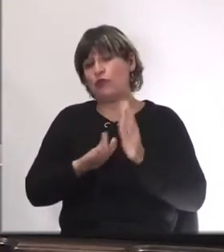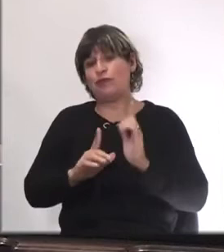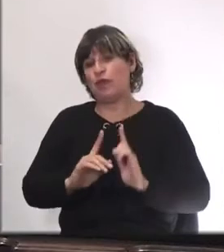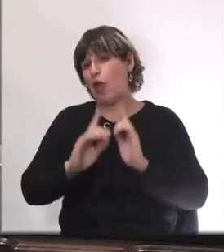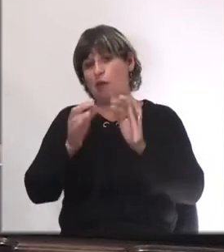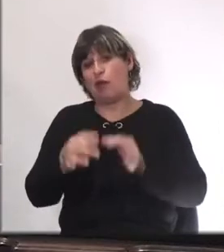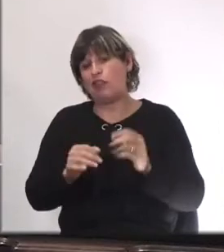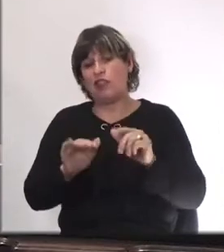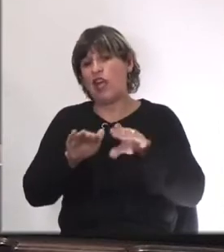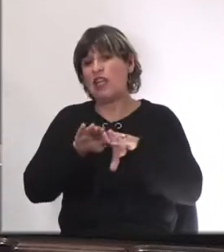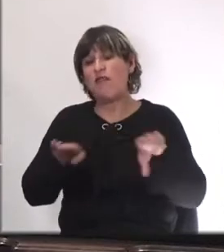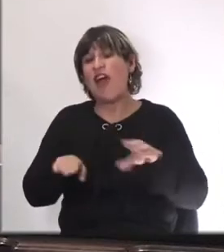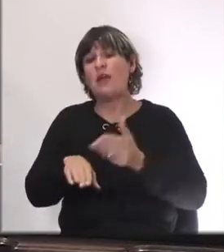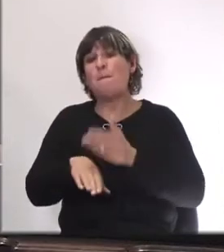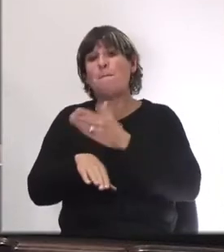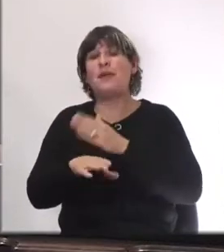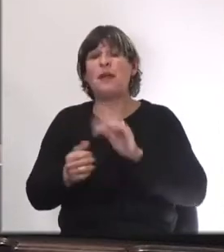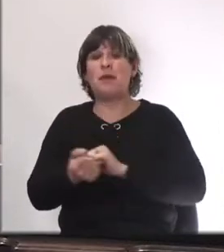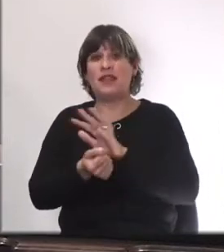al nivel prepandemia.